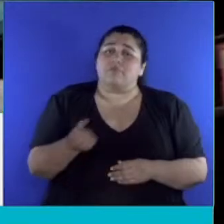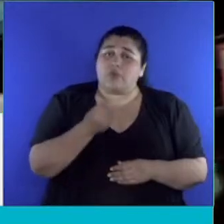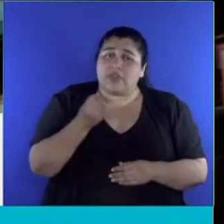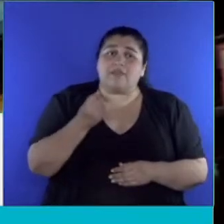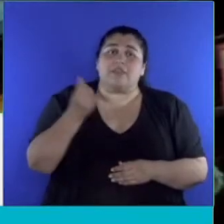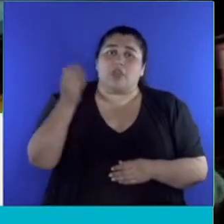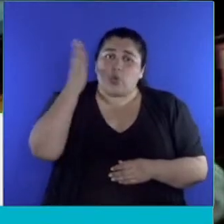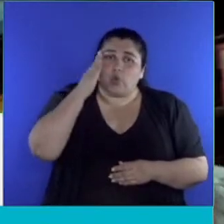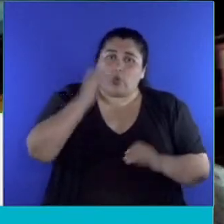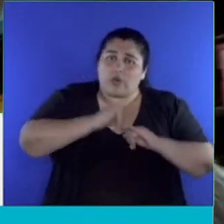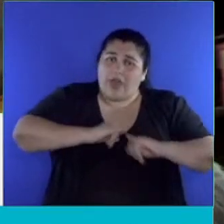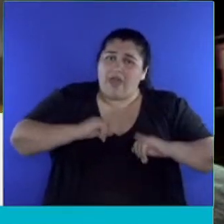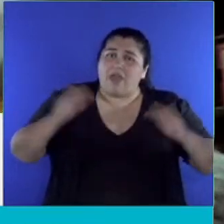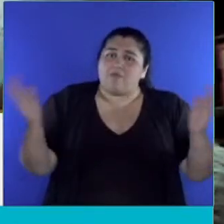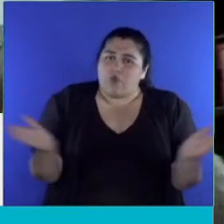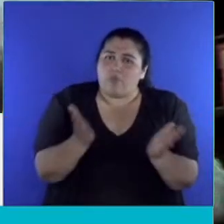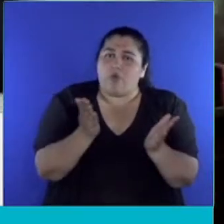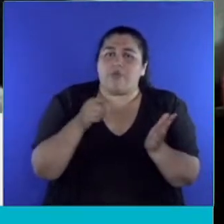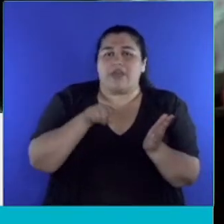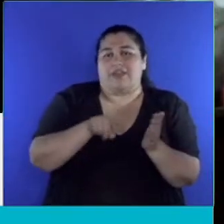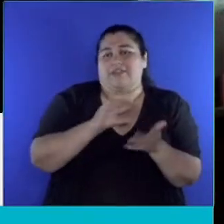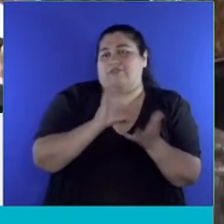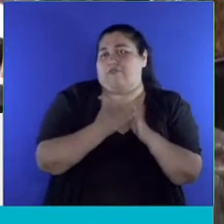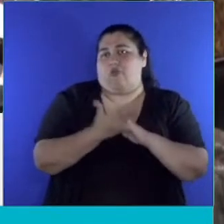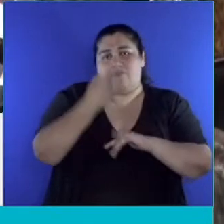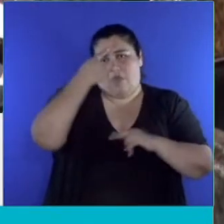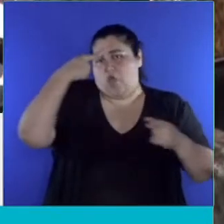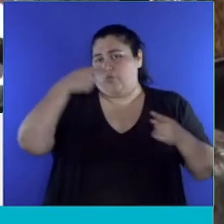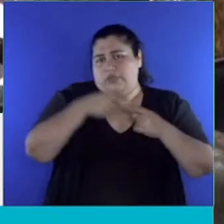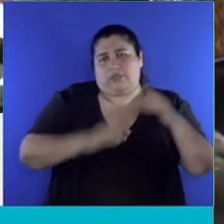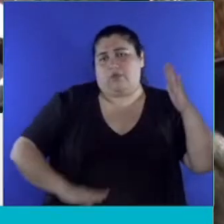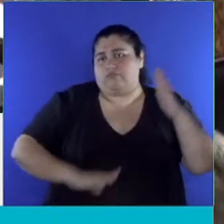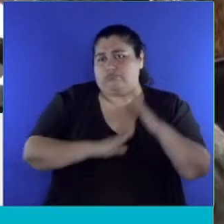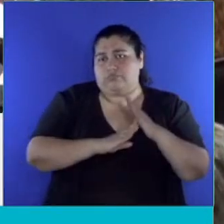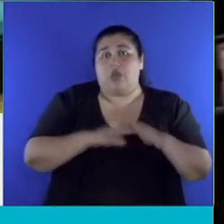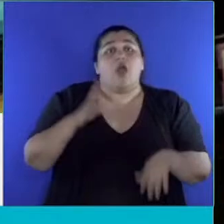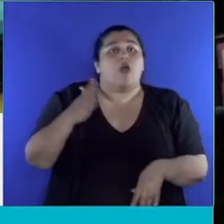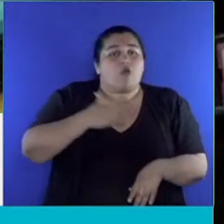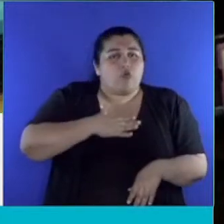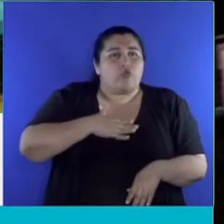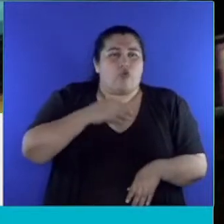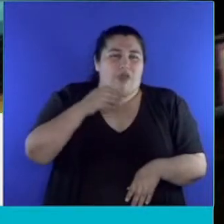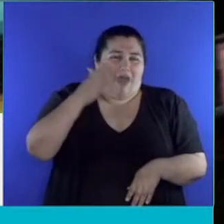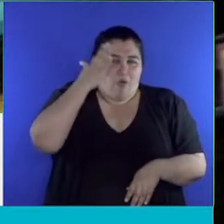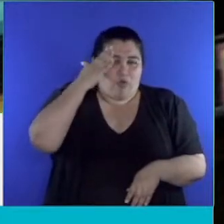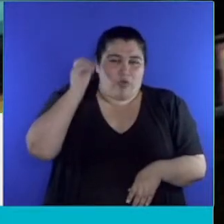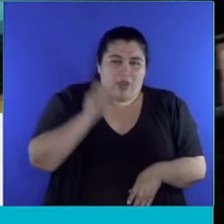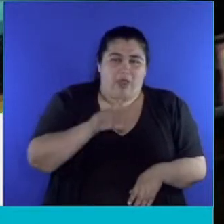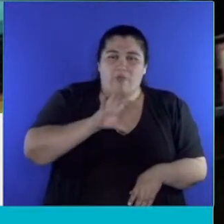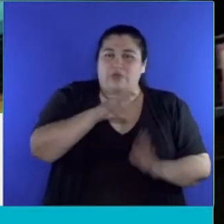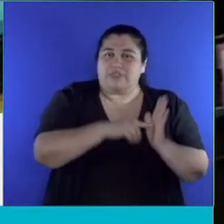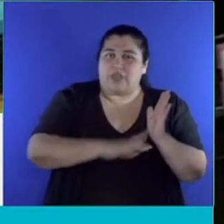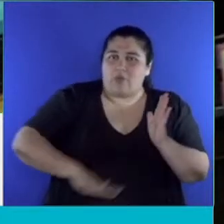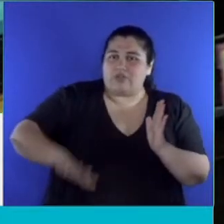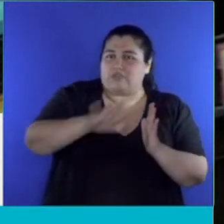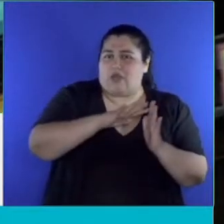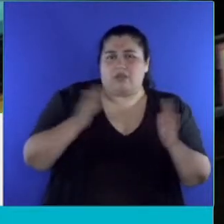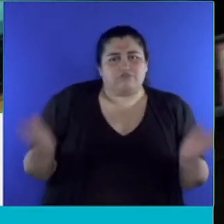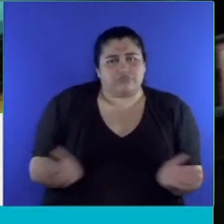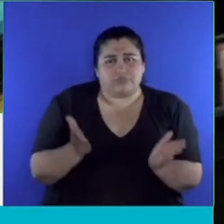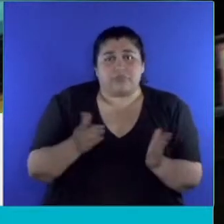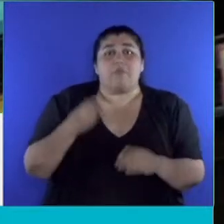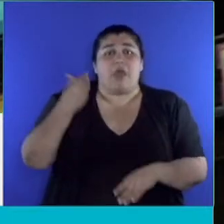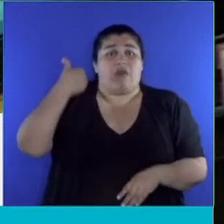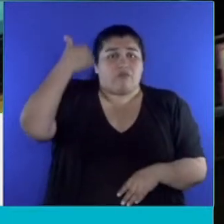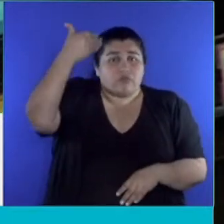industria cultural para nosotros es un mandato, promover la identidad bonaerense siempre y trabajar también para que en el futuro